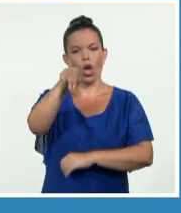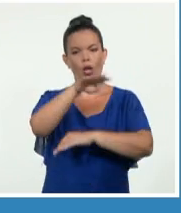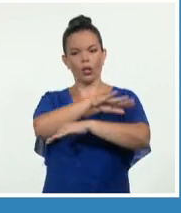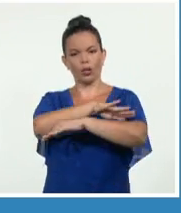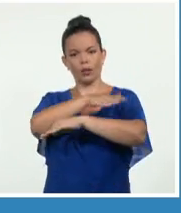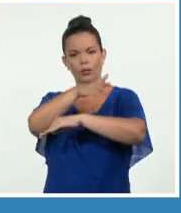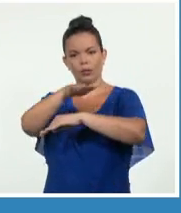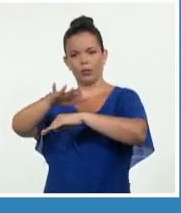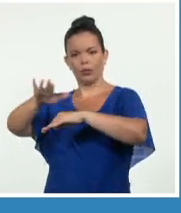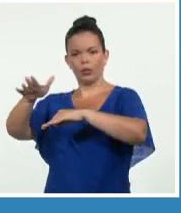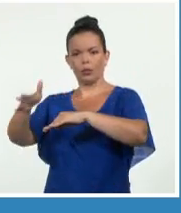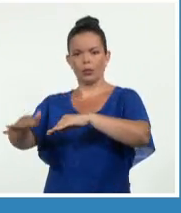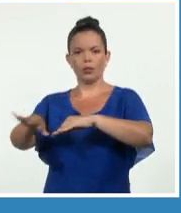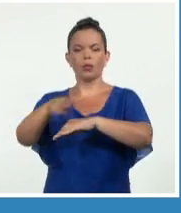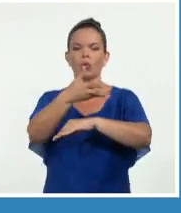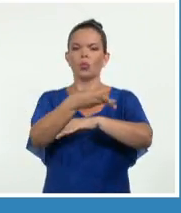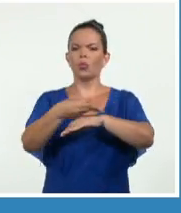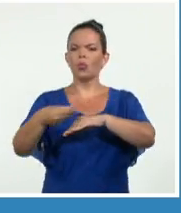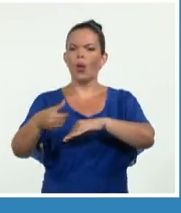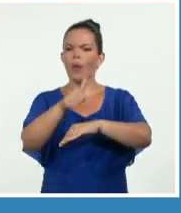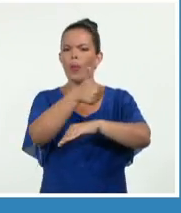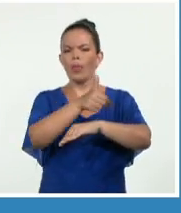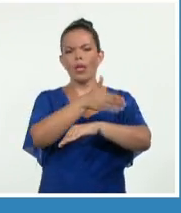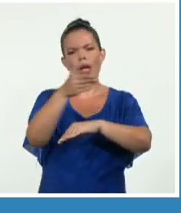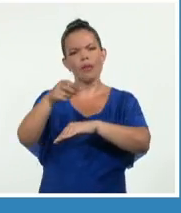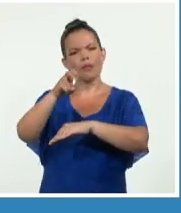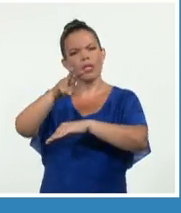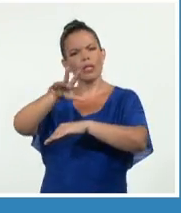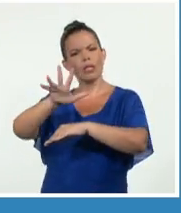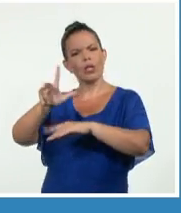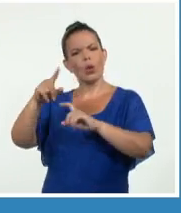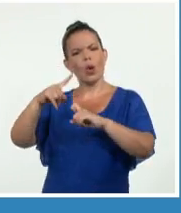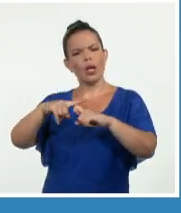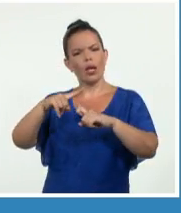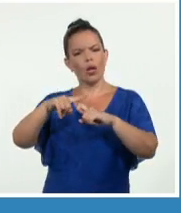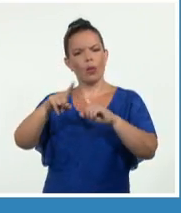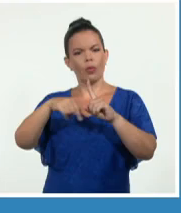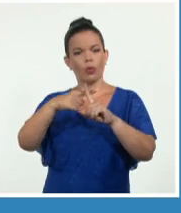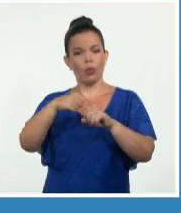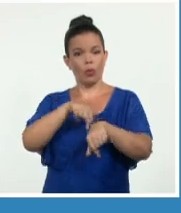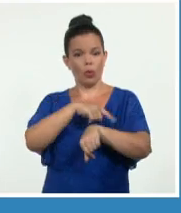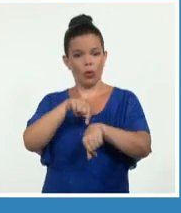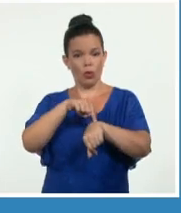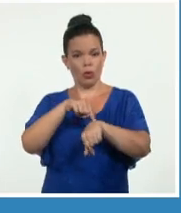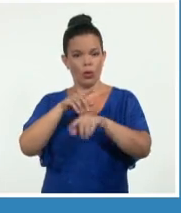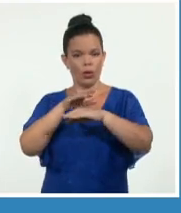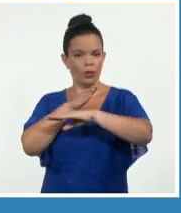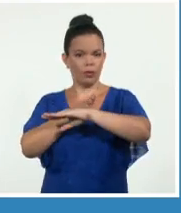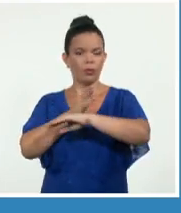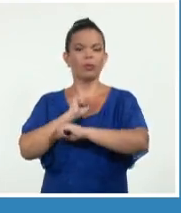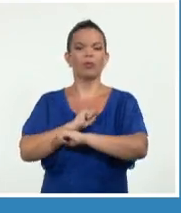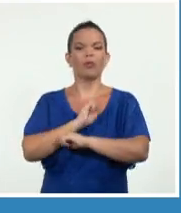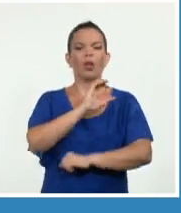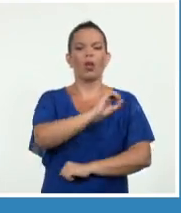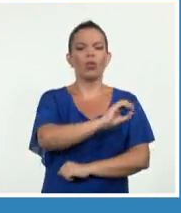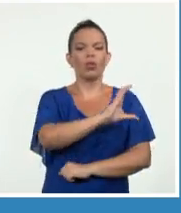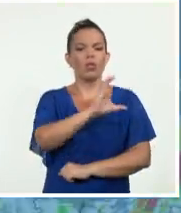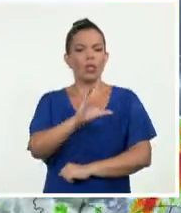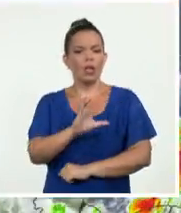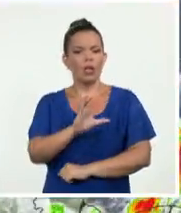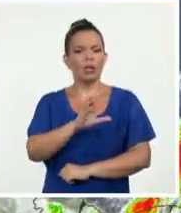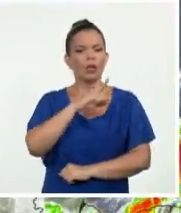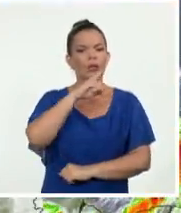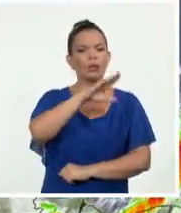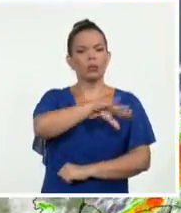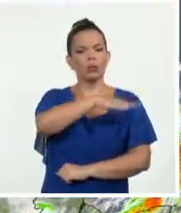entre 10 y 25 kilómetros por hora habrá poco oleaje en todas las costas excepto en la costa norte de la región occidental donde la mar permanecerá tranquila